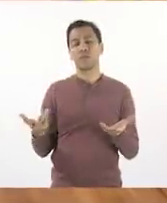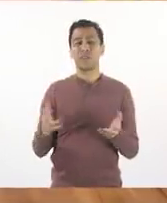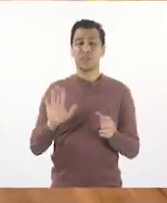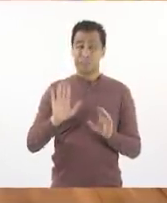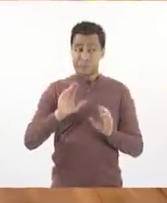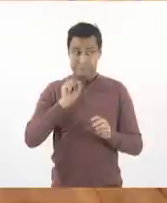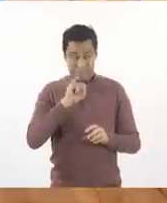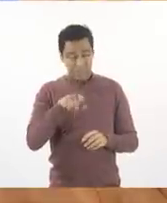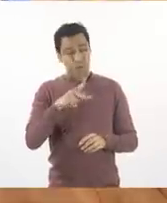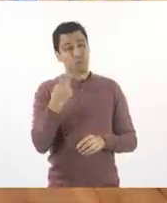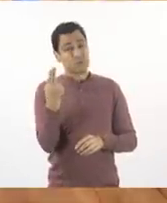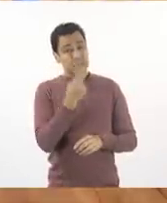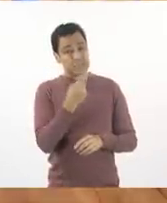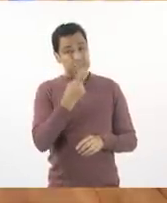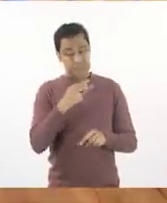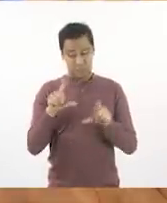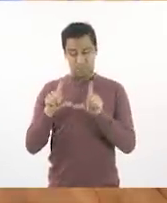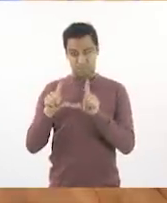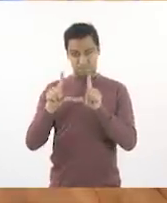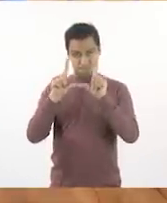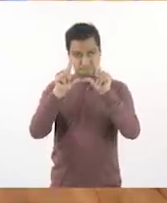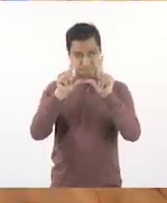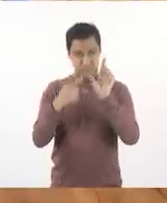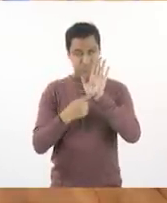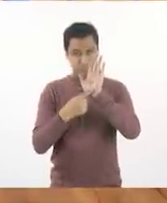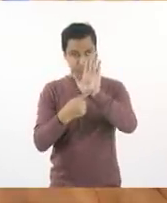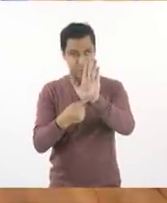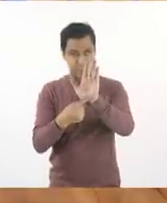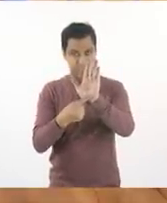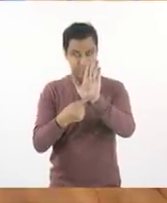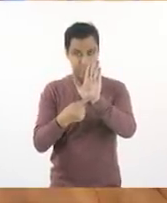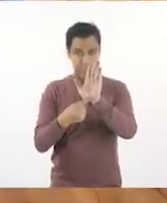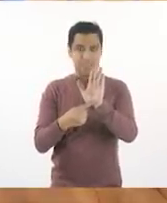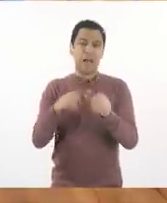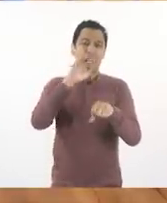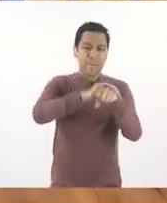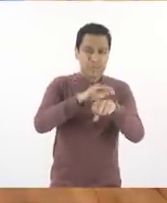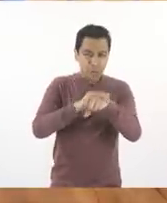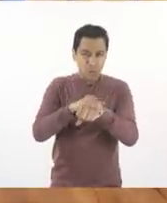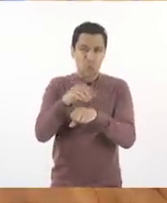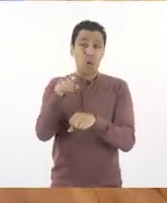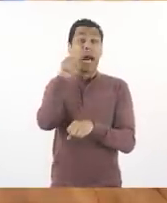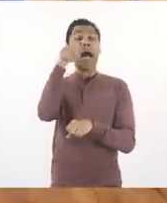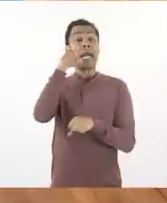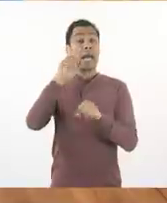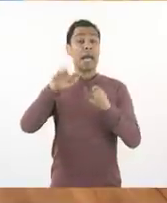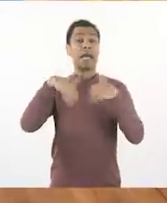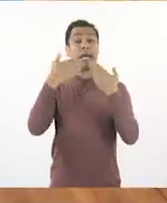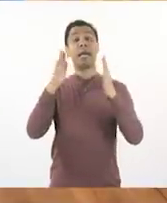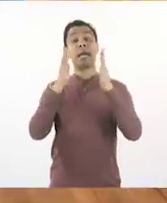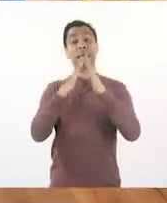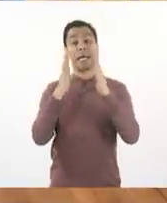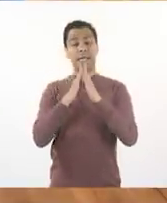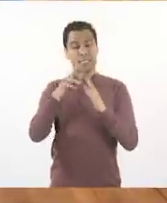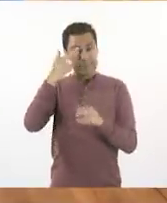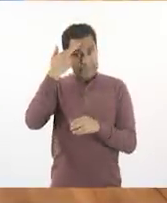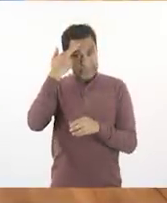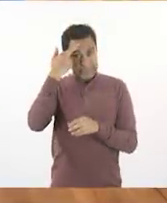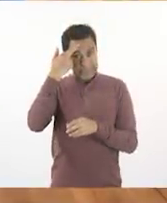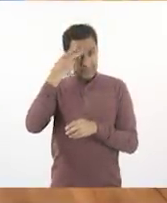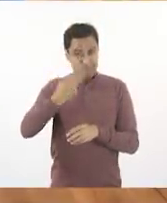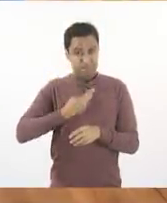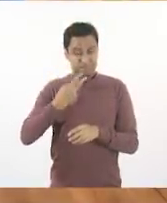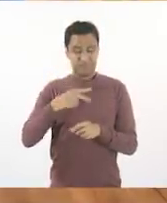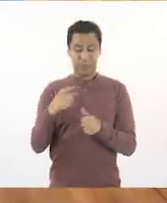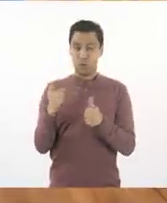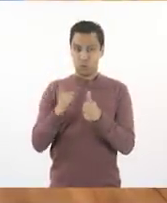necesito mostrártelo en las tarjetas también para que todas mis amigas y todos mis amigos que están en casa lo recuerden junto conmigo. El